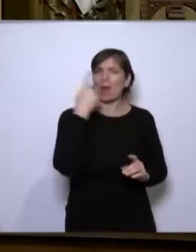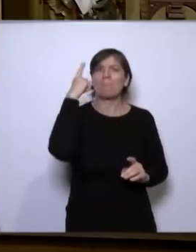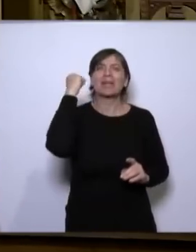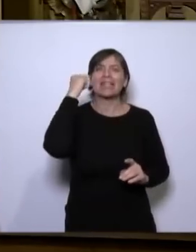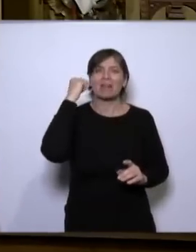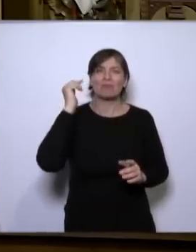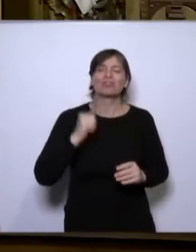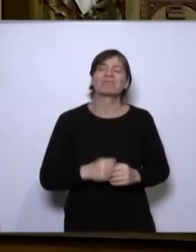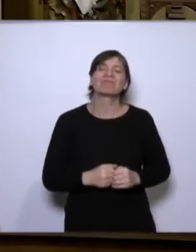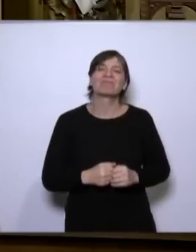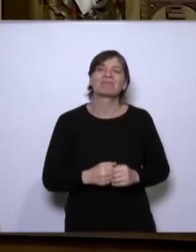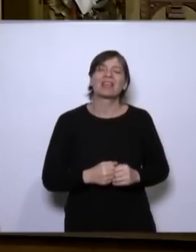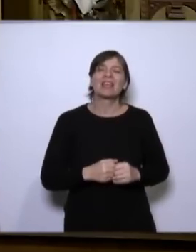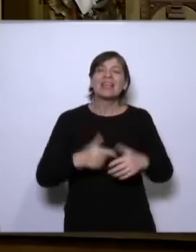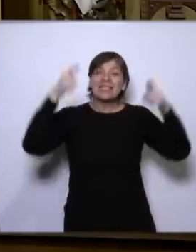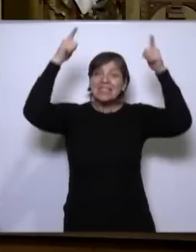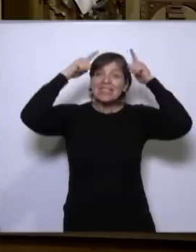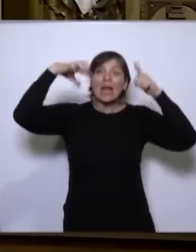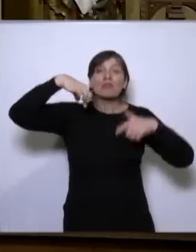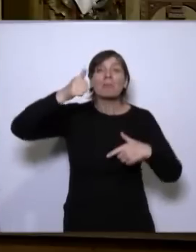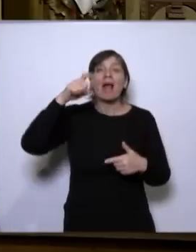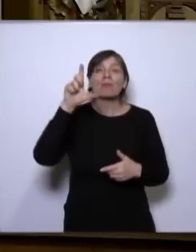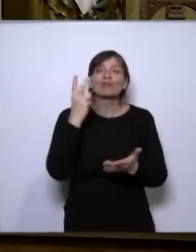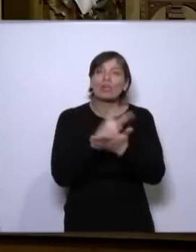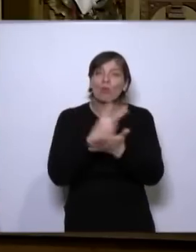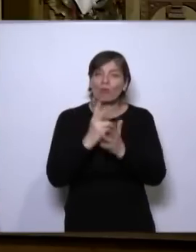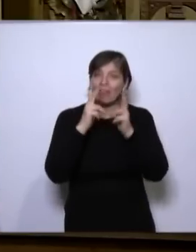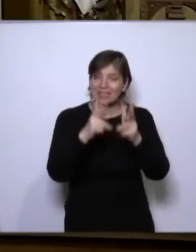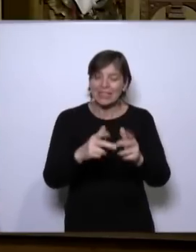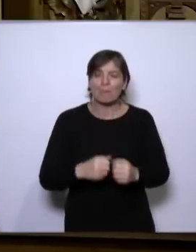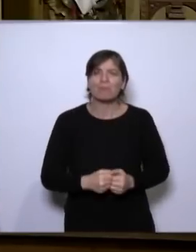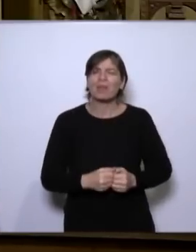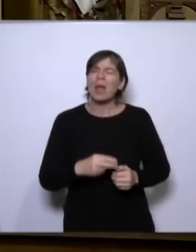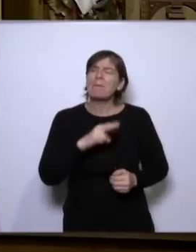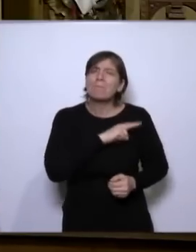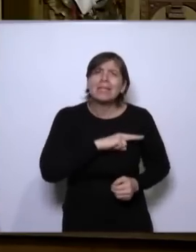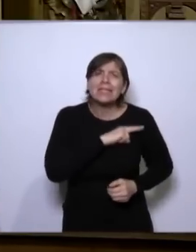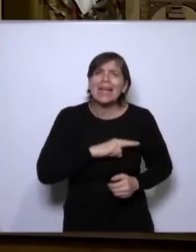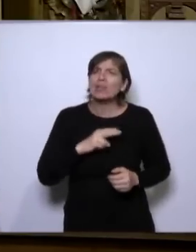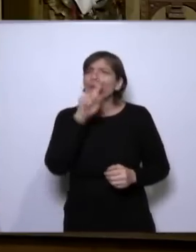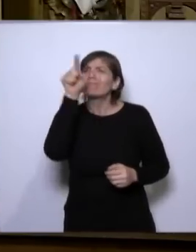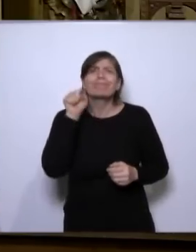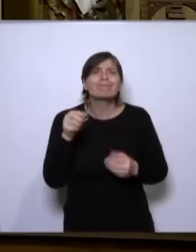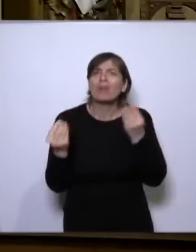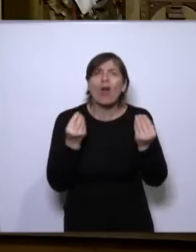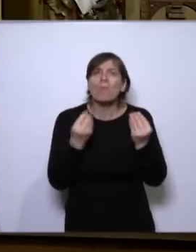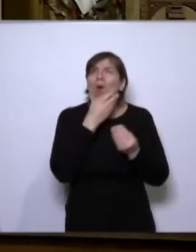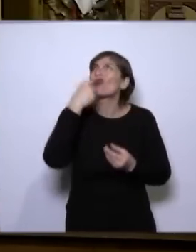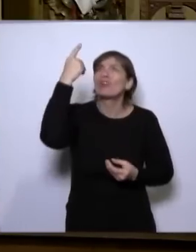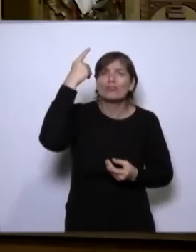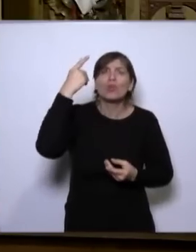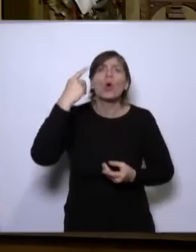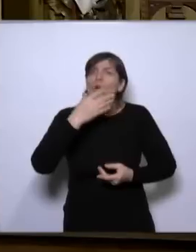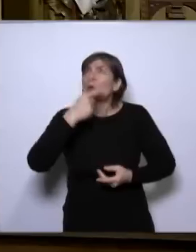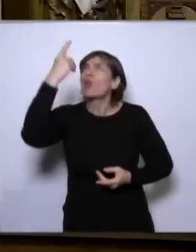Él nos decía que este misterio, el misterio del Dios uno y trino, nuestro